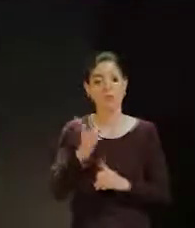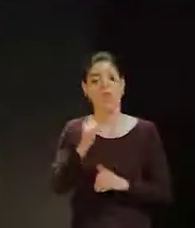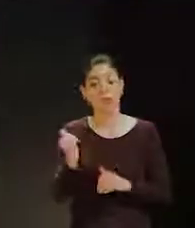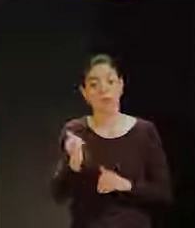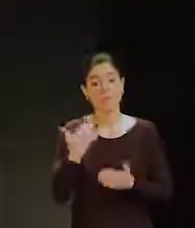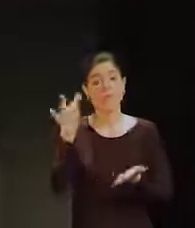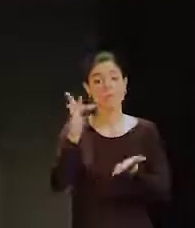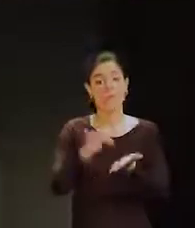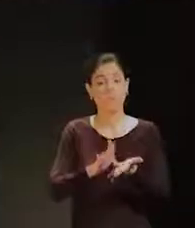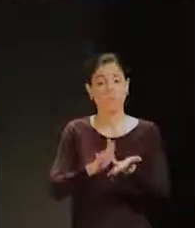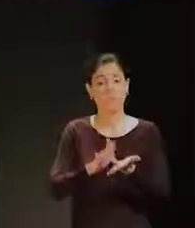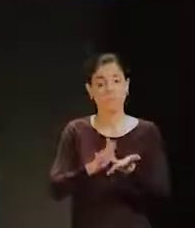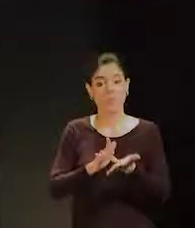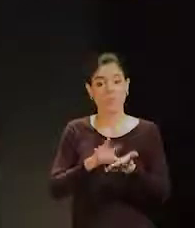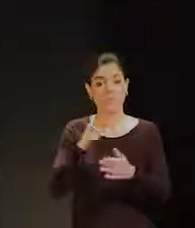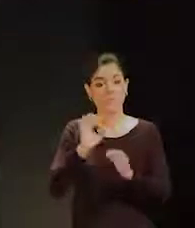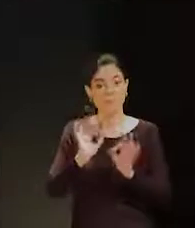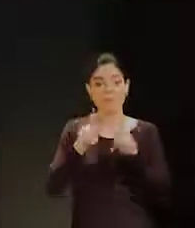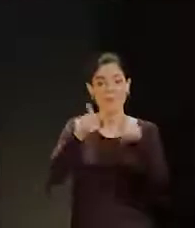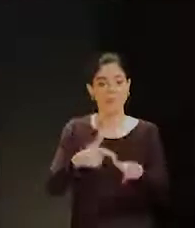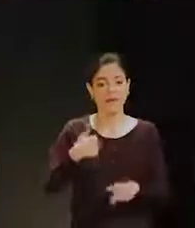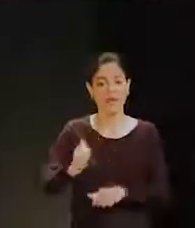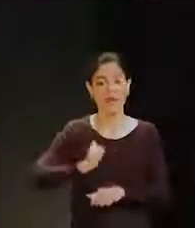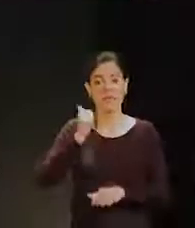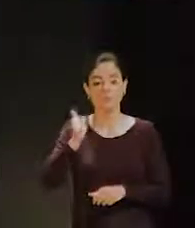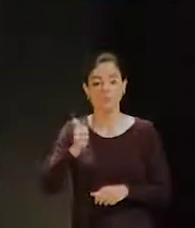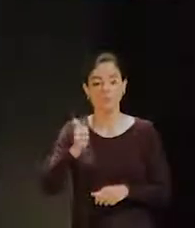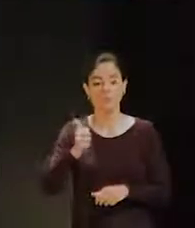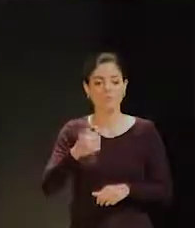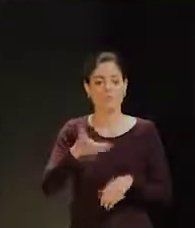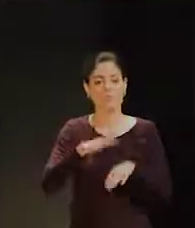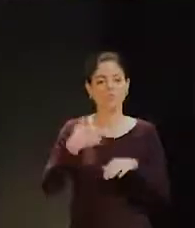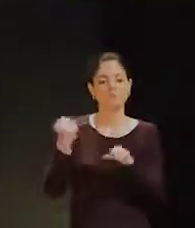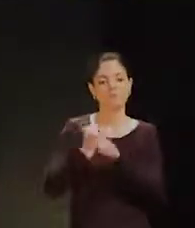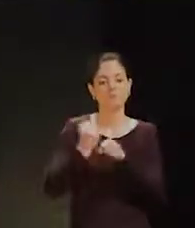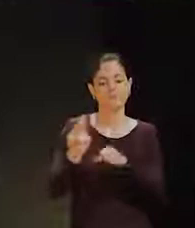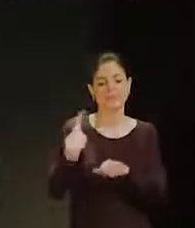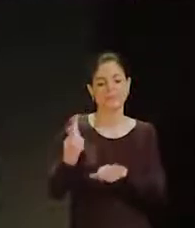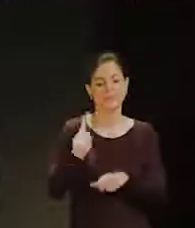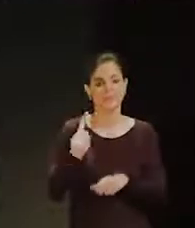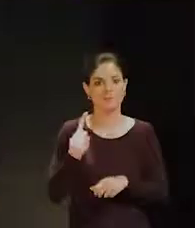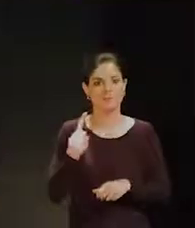cuando estaba dentro recibiendo clases, aprovechábamos las oportunidades, trabajábamos